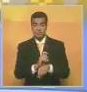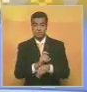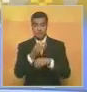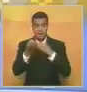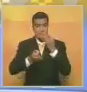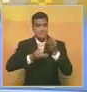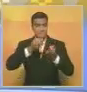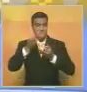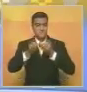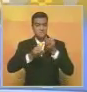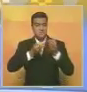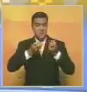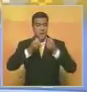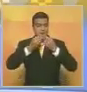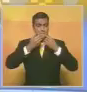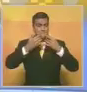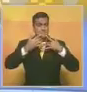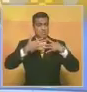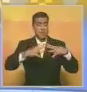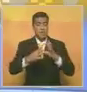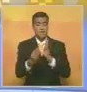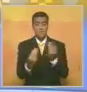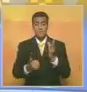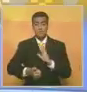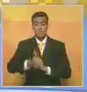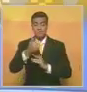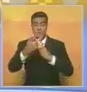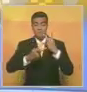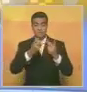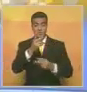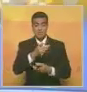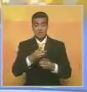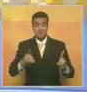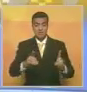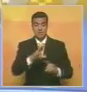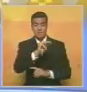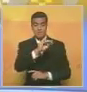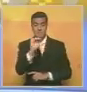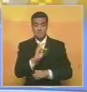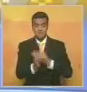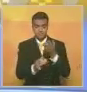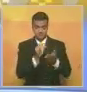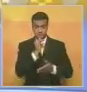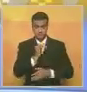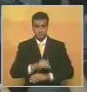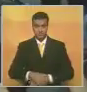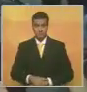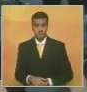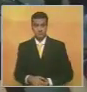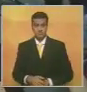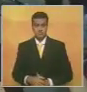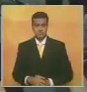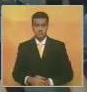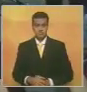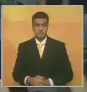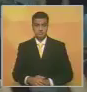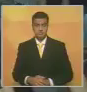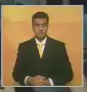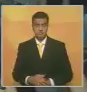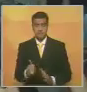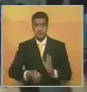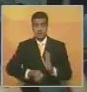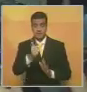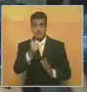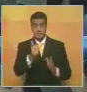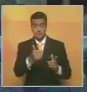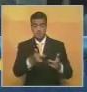manifestó que la pluralidad es importante en procesos democráticos. Milagro Zambrano nos comenta. Mientras haya más